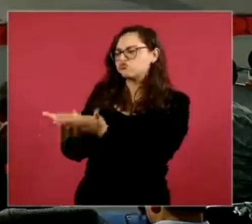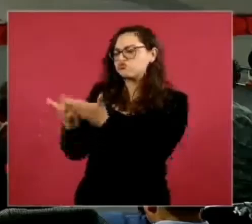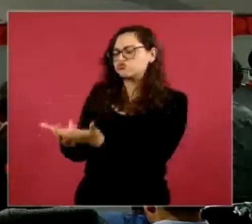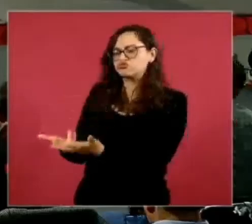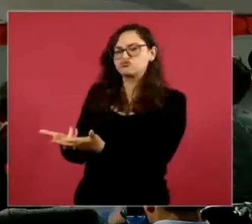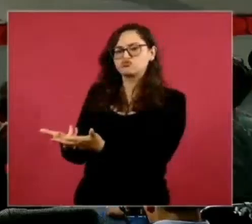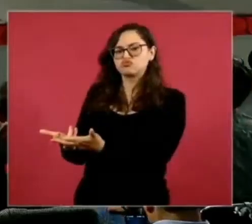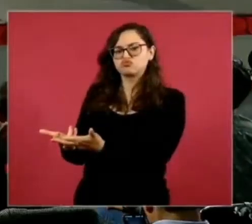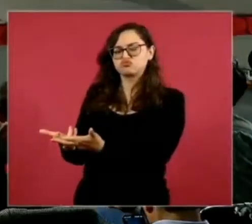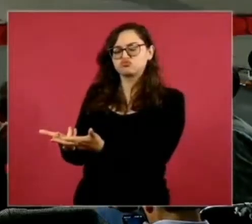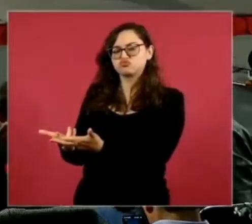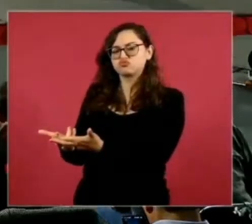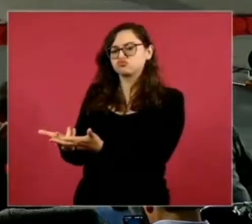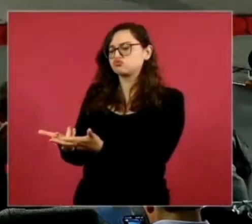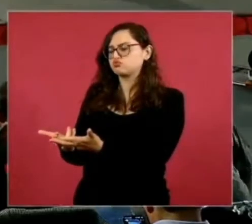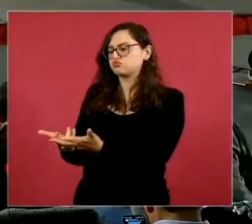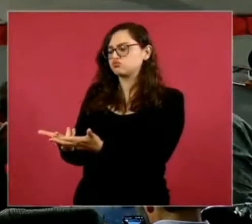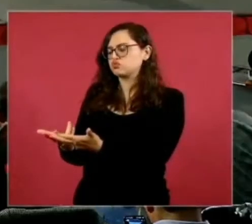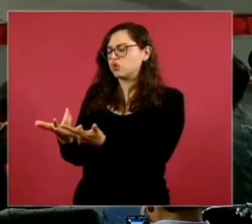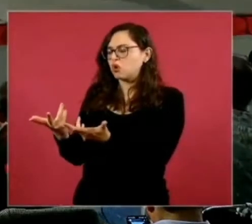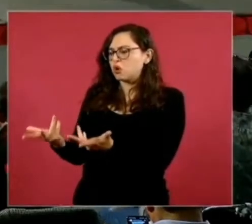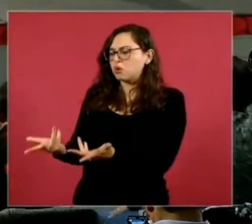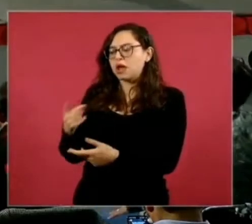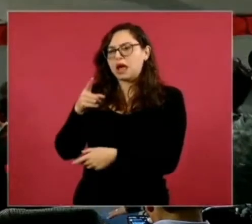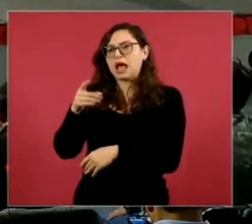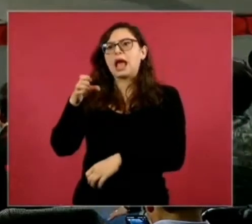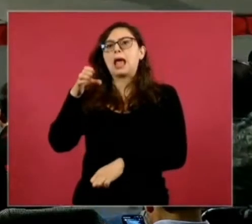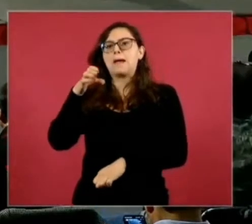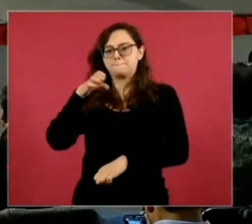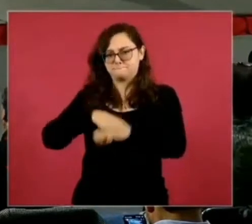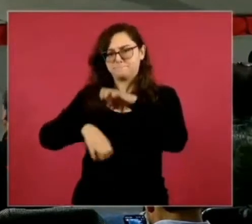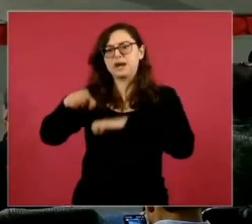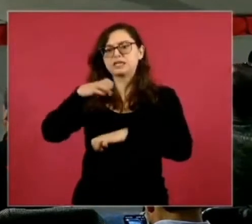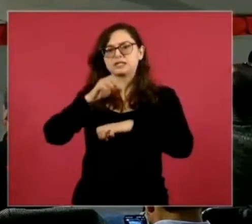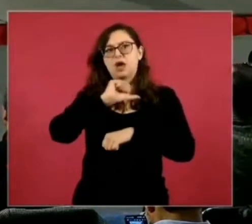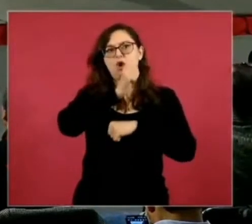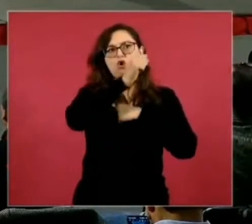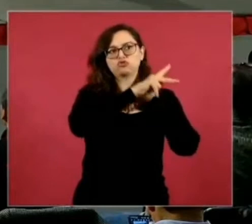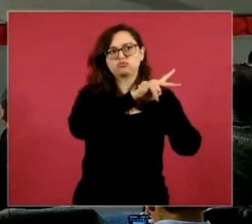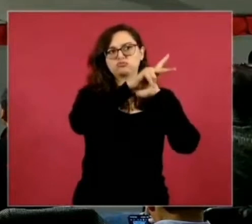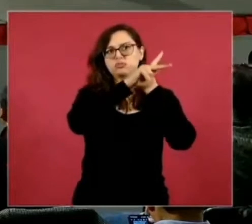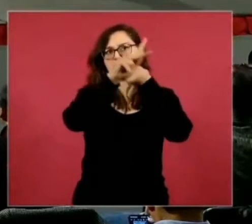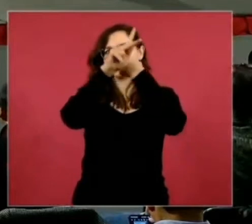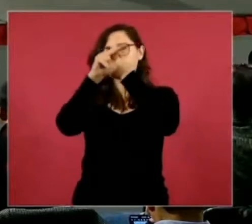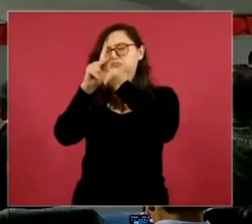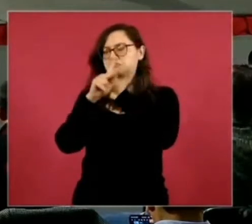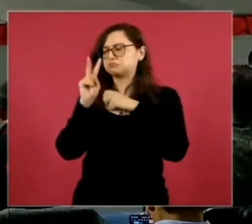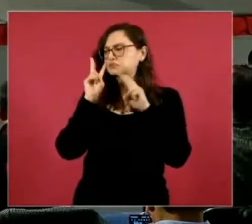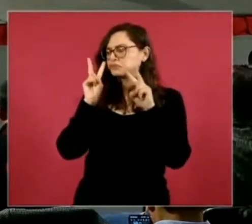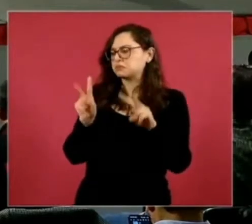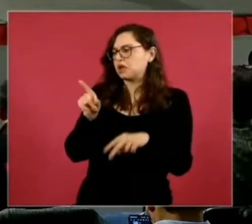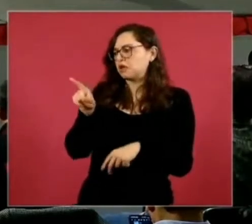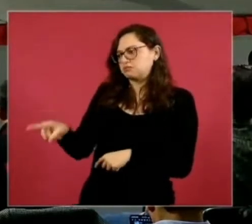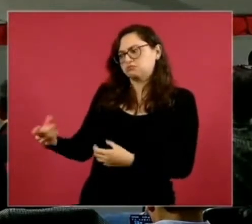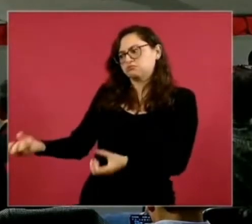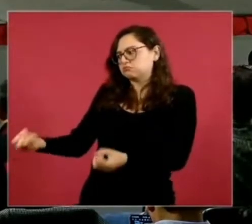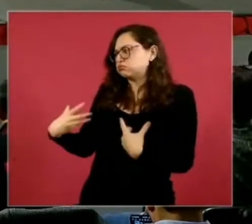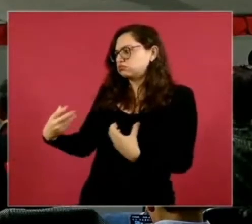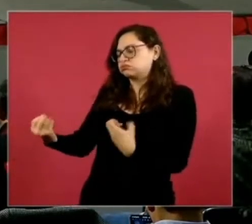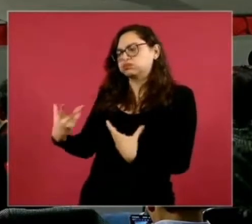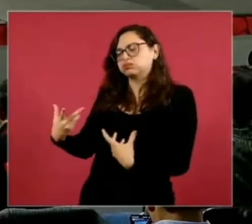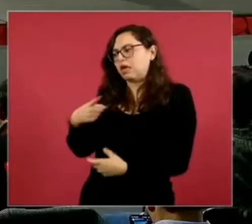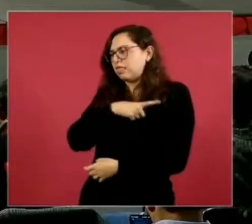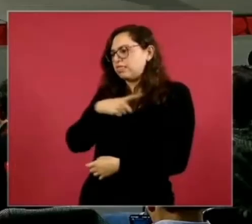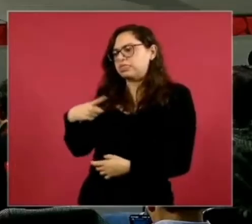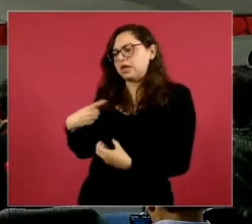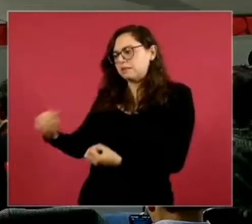la concepción de las empresas extranjeras de entonces, que los mexicanos nacieron para enriquecer